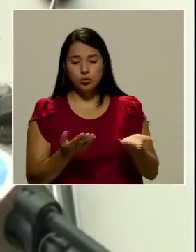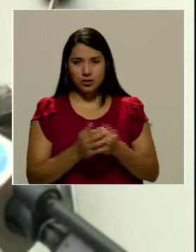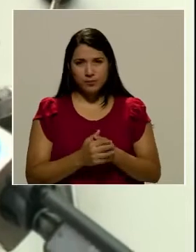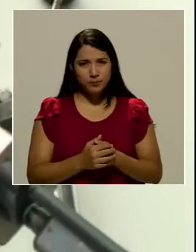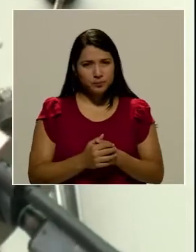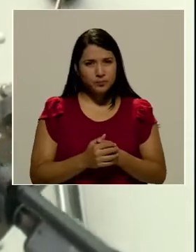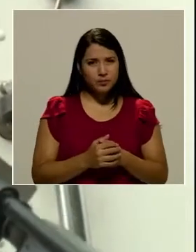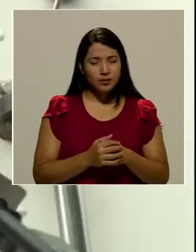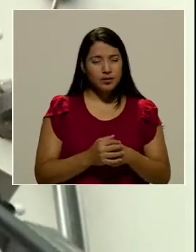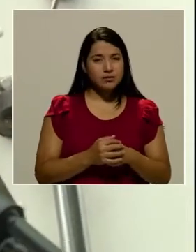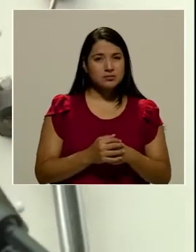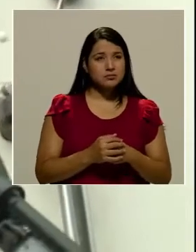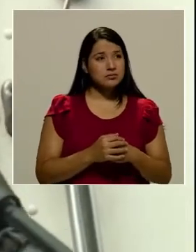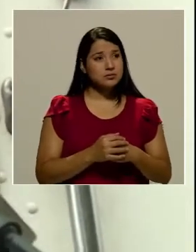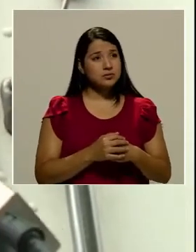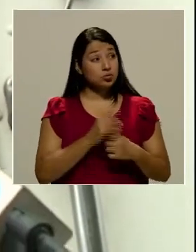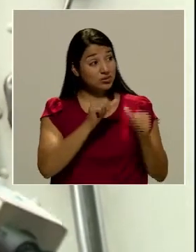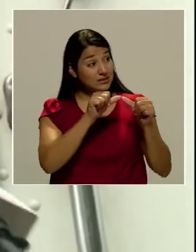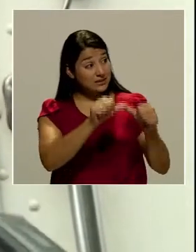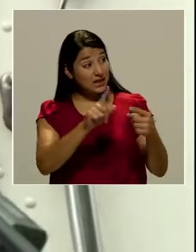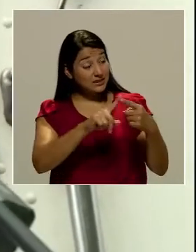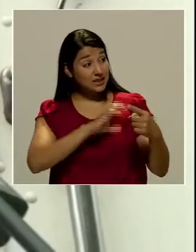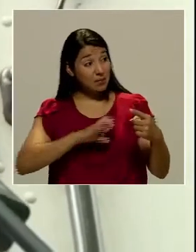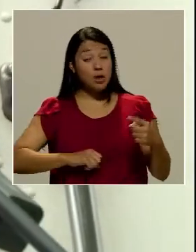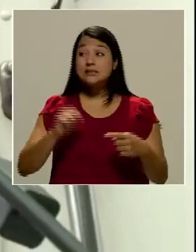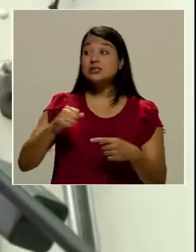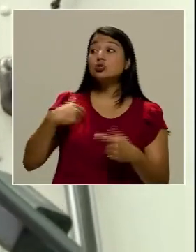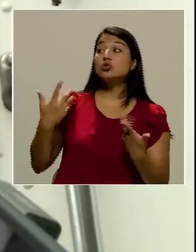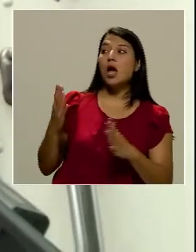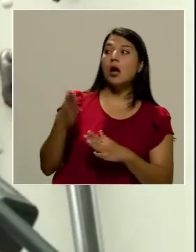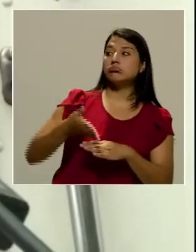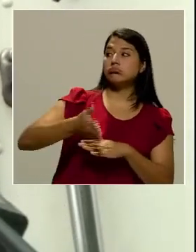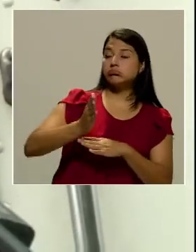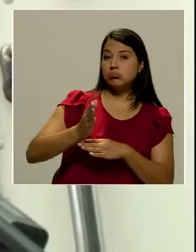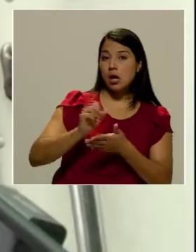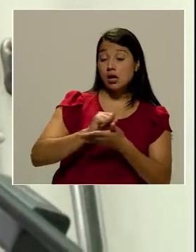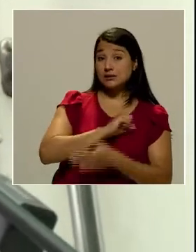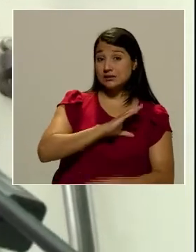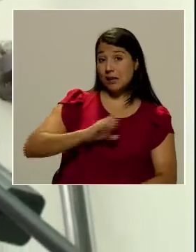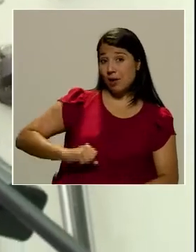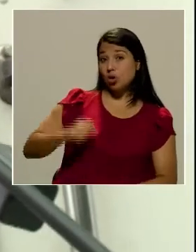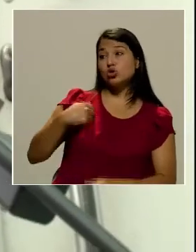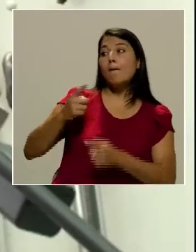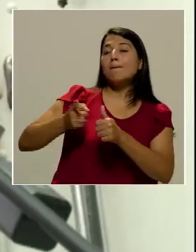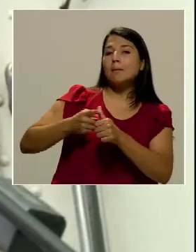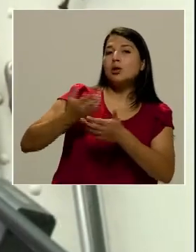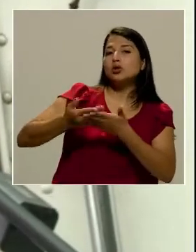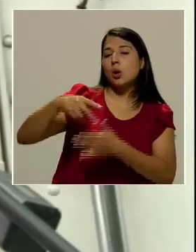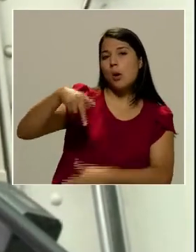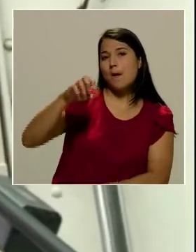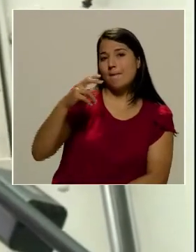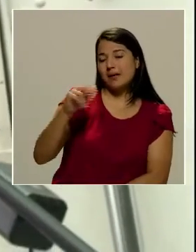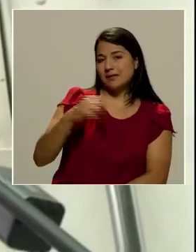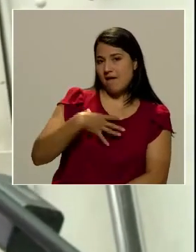para continuar su camino hacia El Salvador. Hacia El Salvador, correcto, ya voy de camino ya para El Salvador, voy hacia Peñas Blancas. ¿Y esta es la primera que se